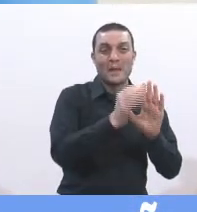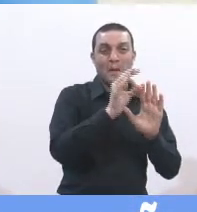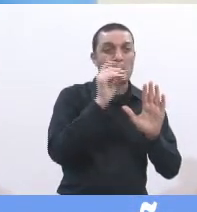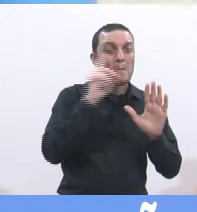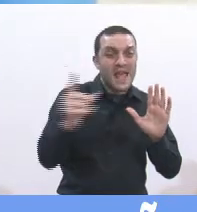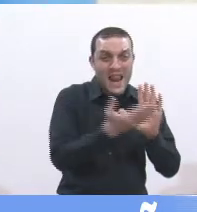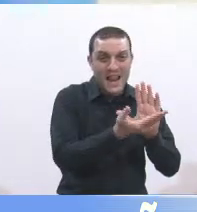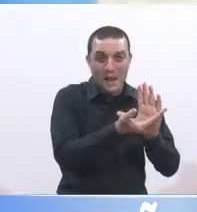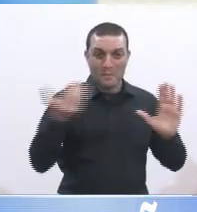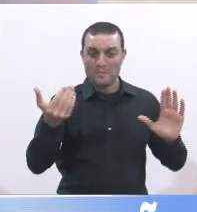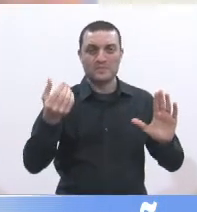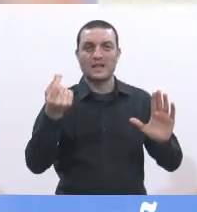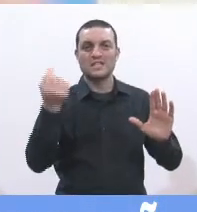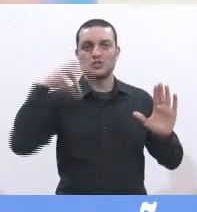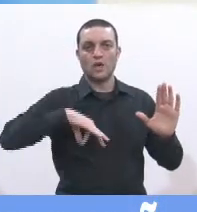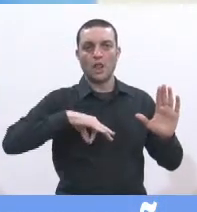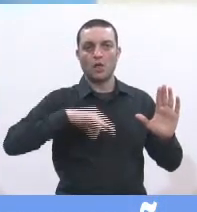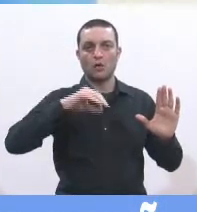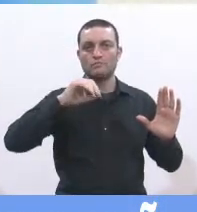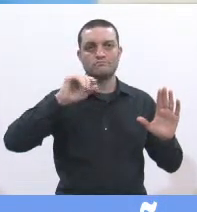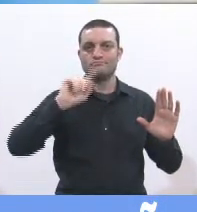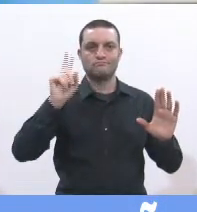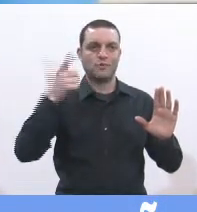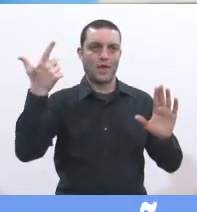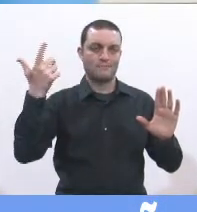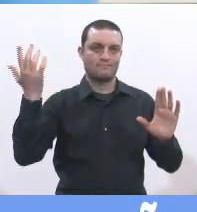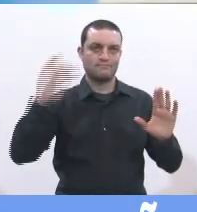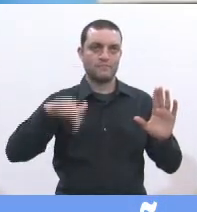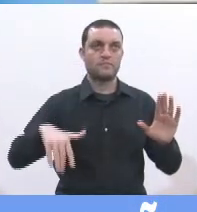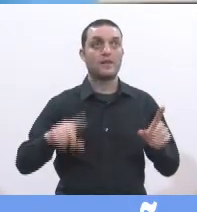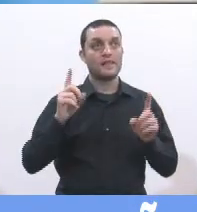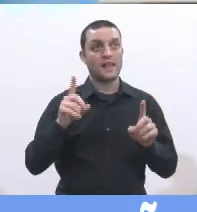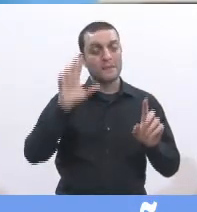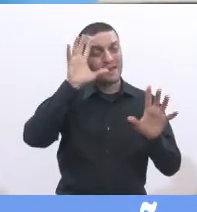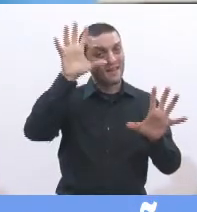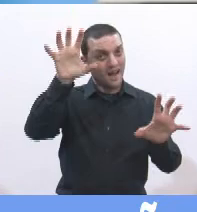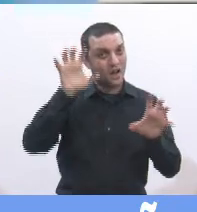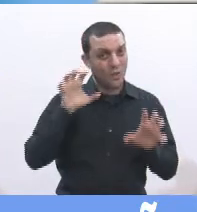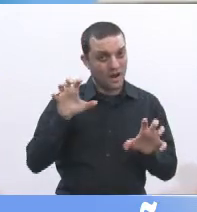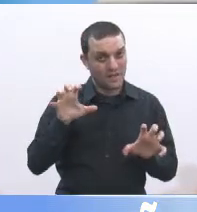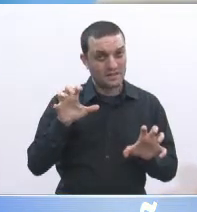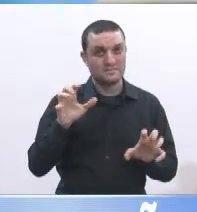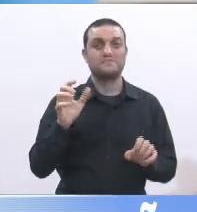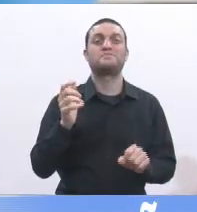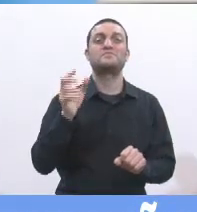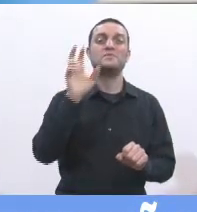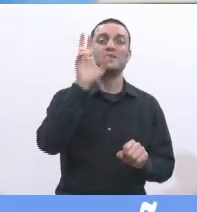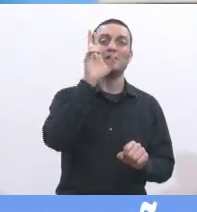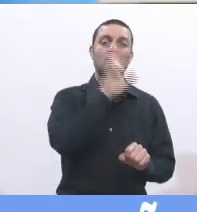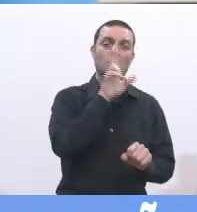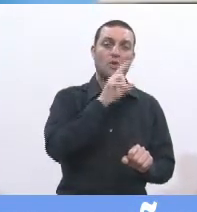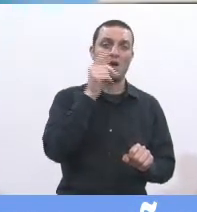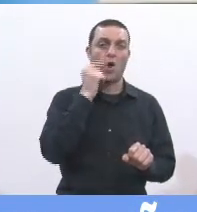Quiero también recordarle a los senadores y a las senadoras que van a acompañar esta ley que estamos en medio de una